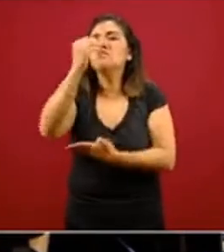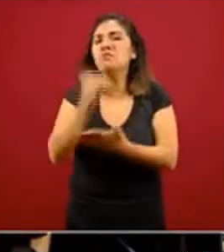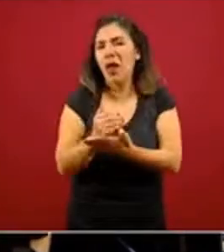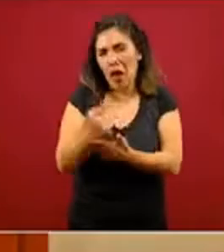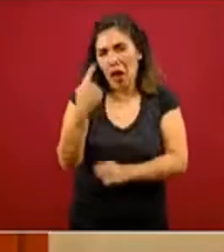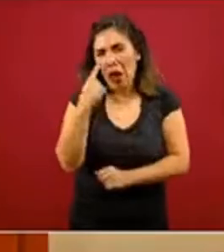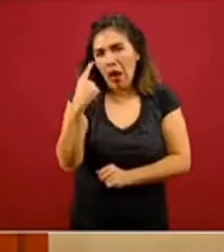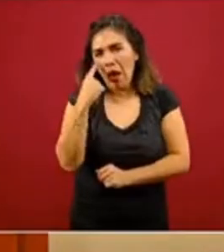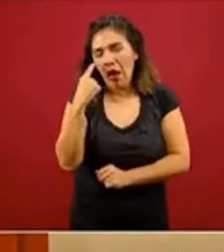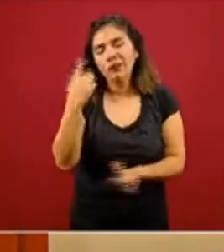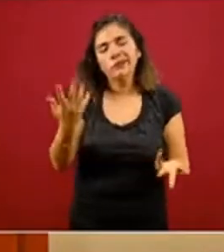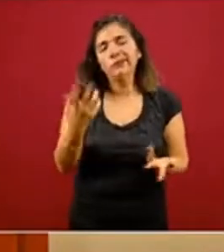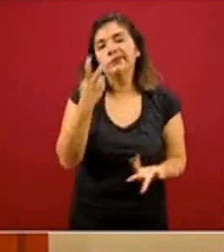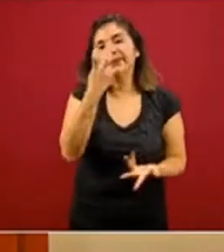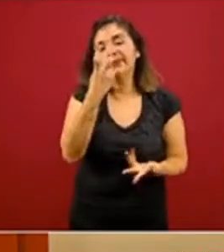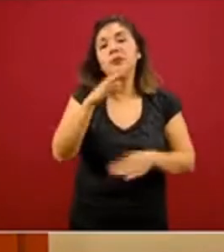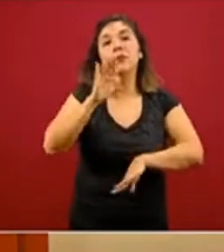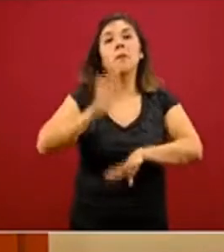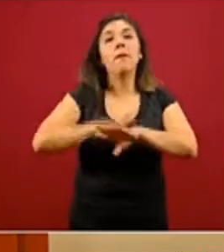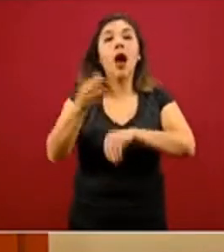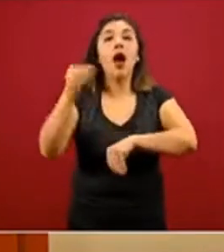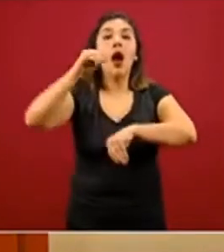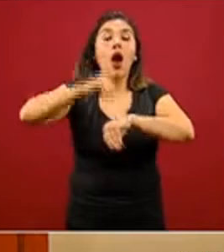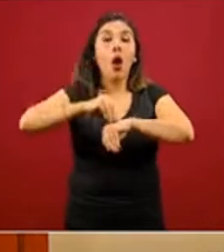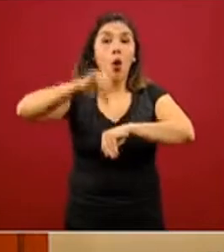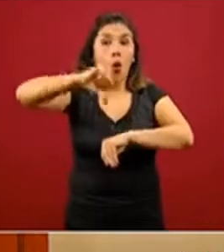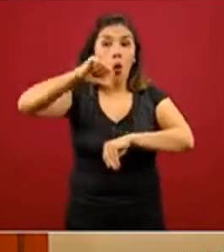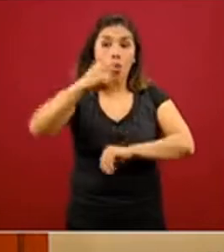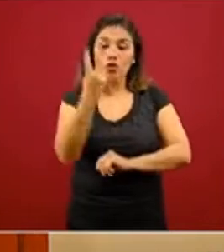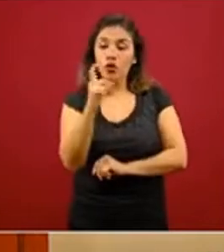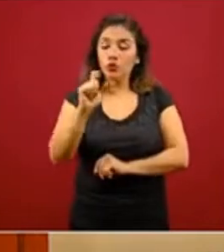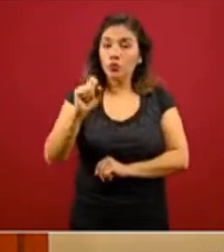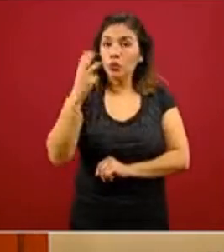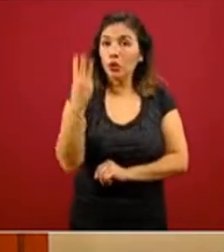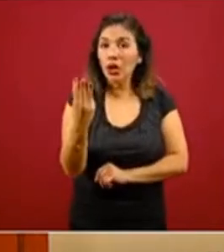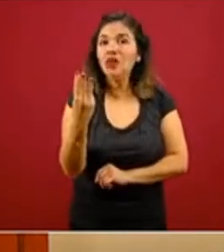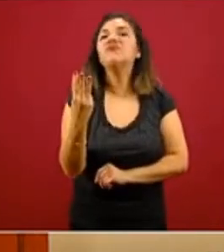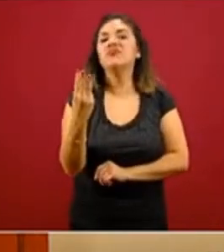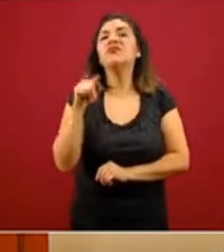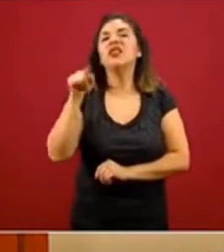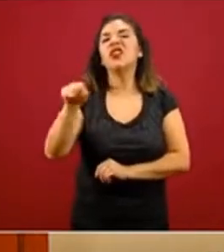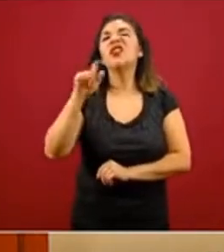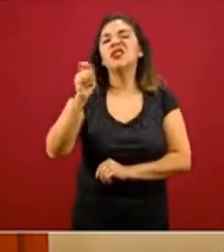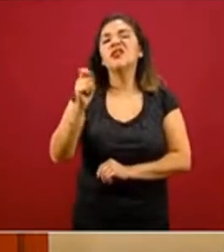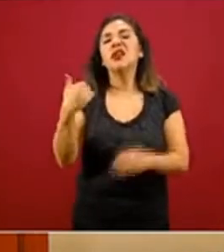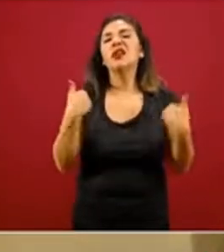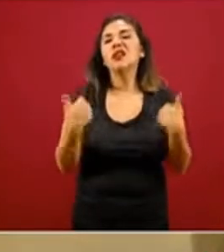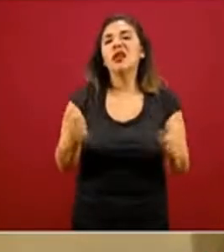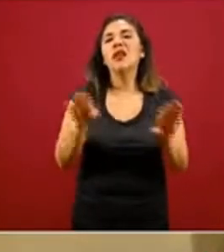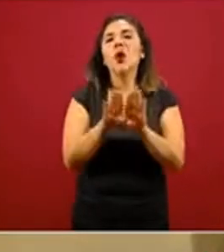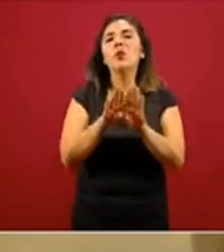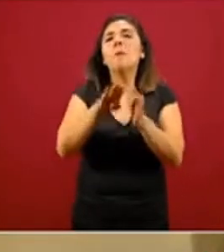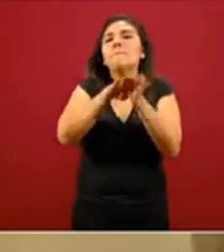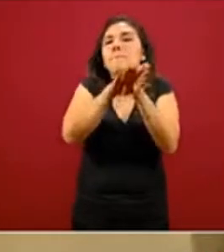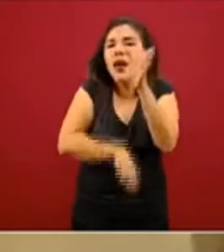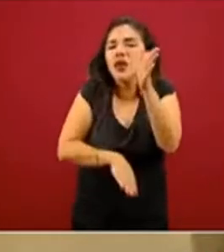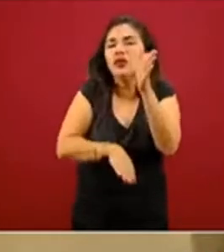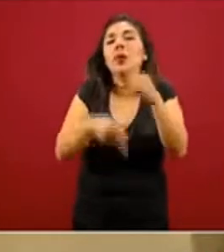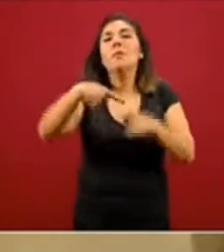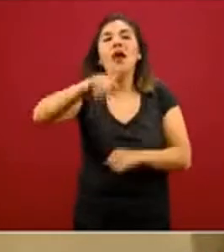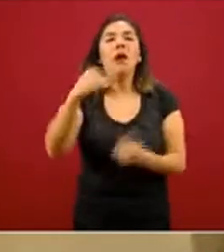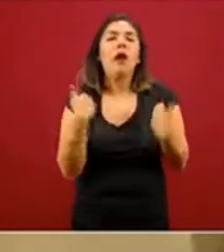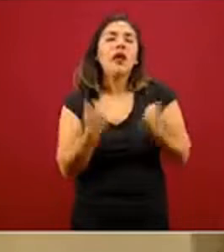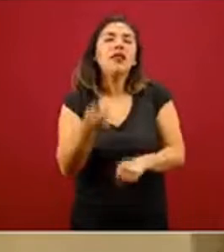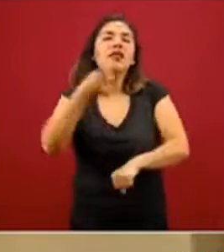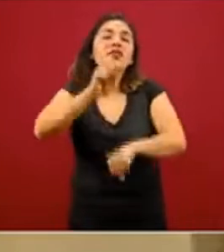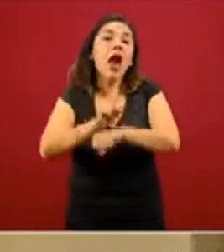tanto el incremento que tenemos de este 2.3 pues es un incremento más bajo, pero por el día. Vamos a